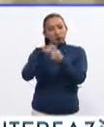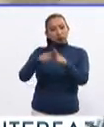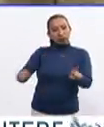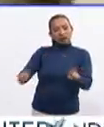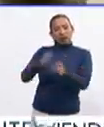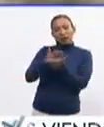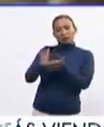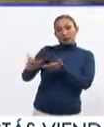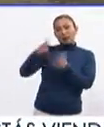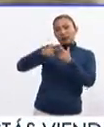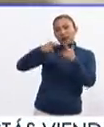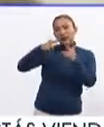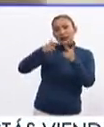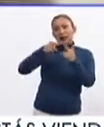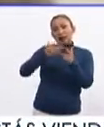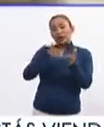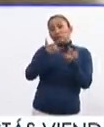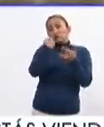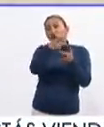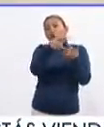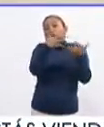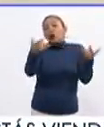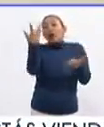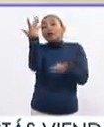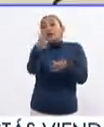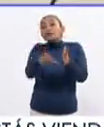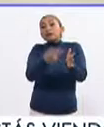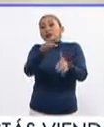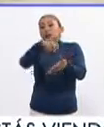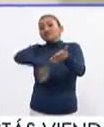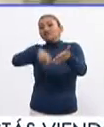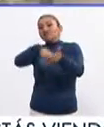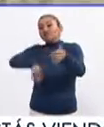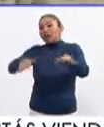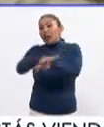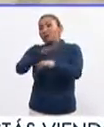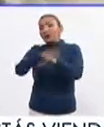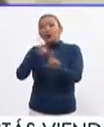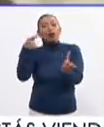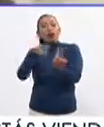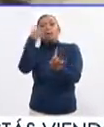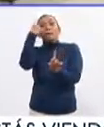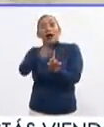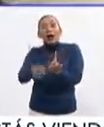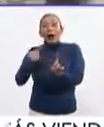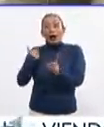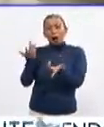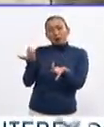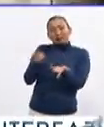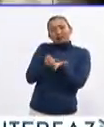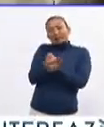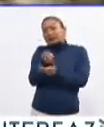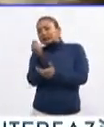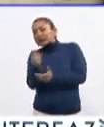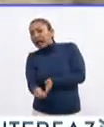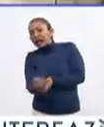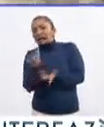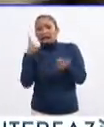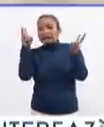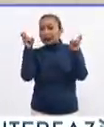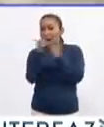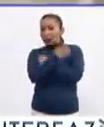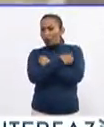obligatoriedad. A lo largo de su historia, ha tenido 10 reformas, todas ellas con el propósito de redefinir los postulados que en